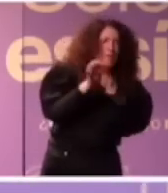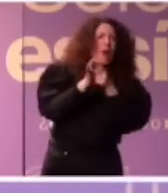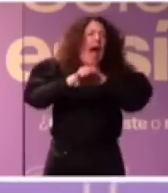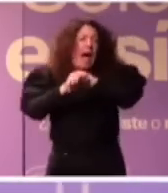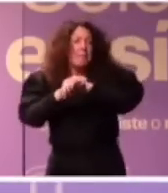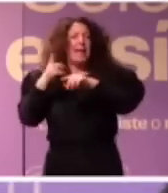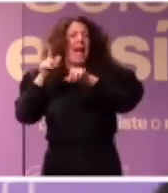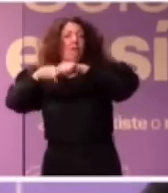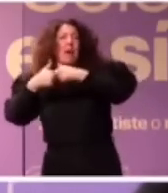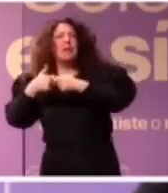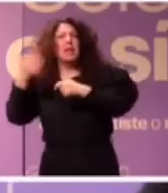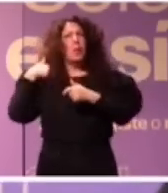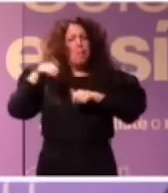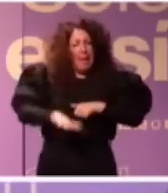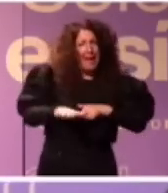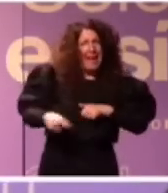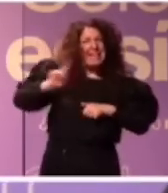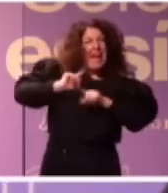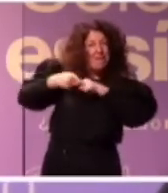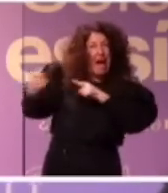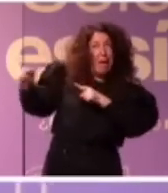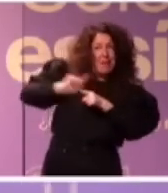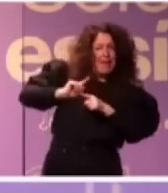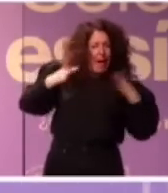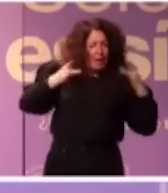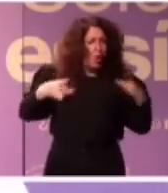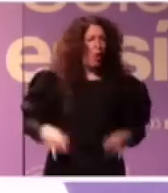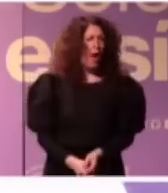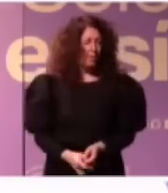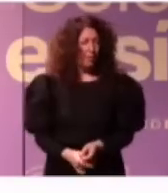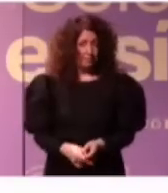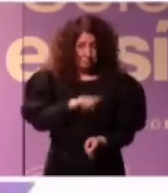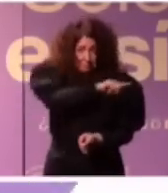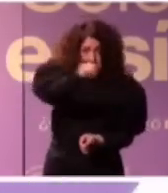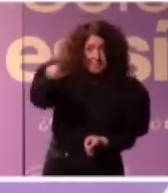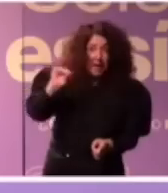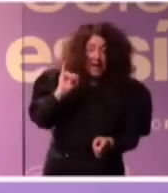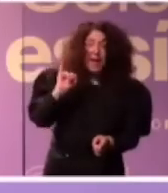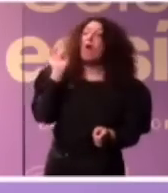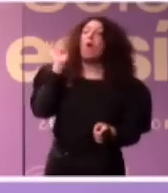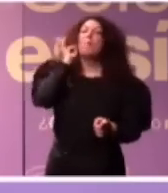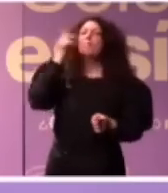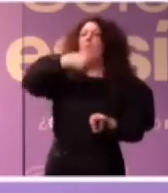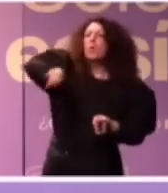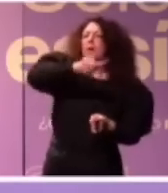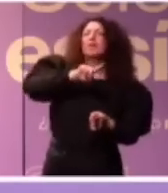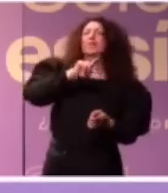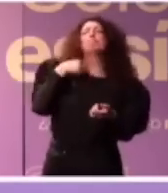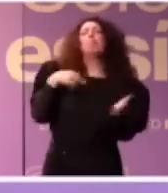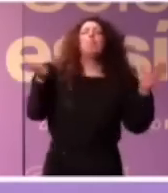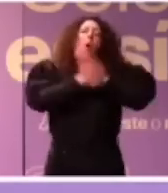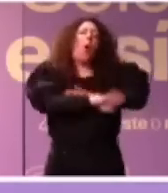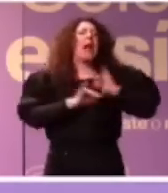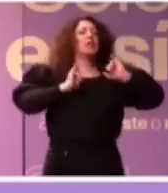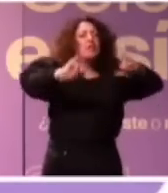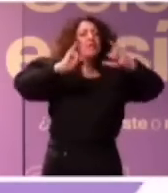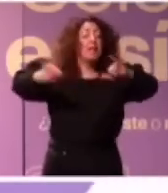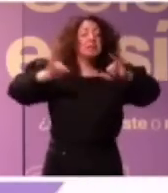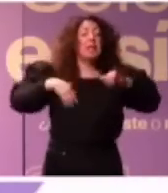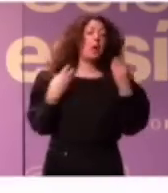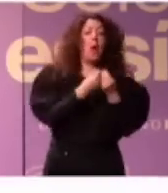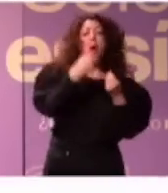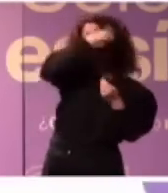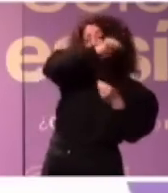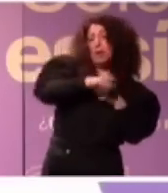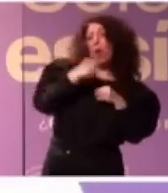suyo cuando era pequeña la ha tocado? ¿Cuántas de vosotras no habéis estado una noche de fiesta y os habéis ido con un chico,